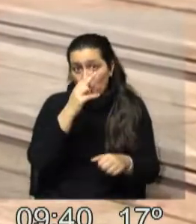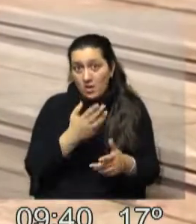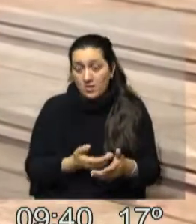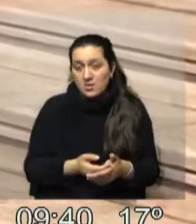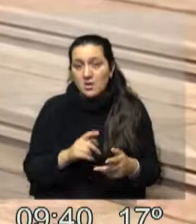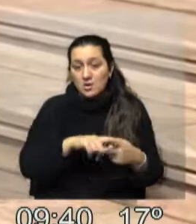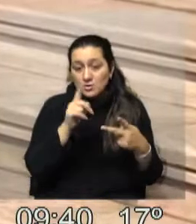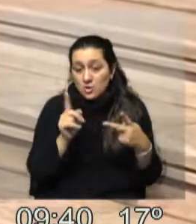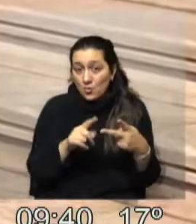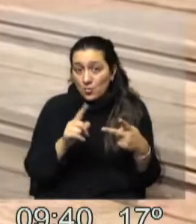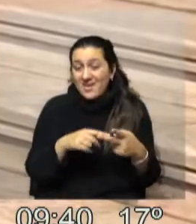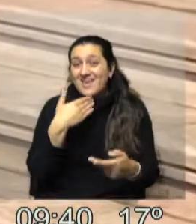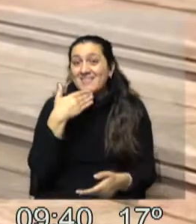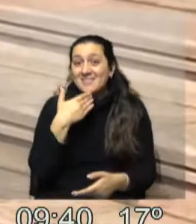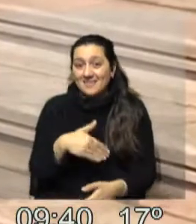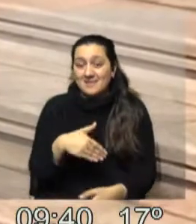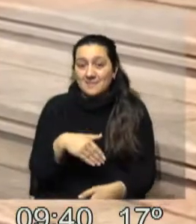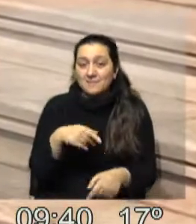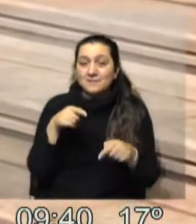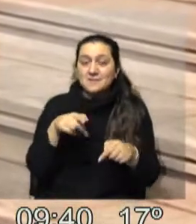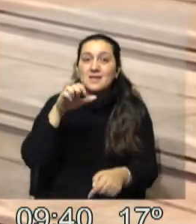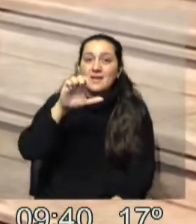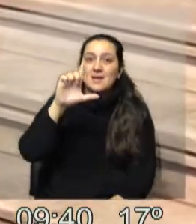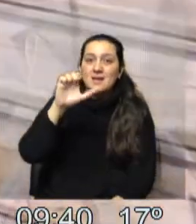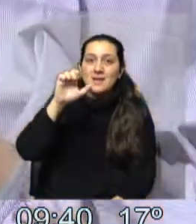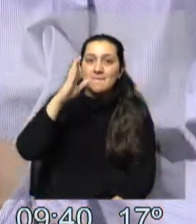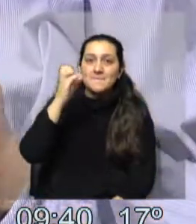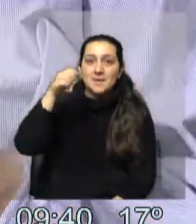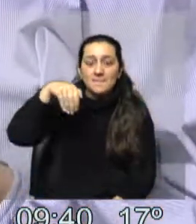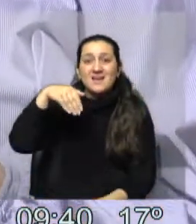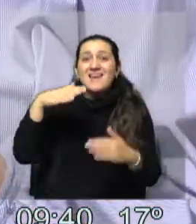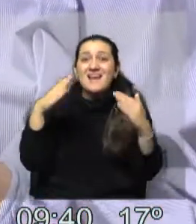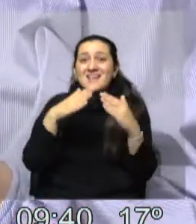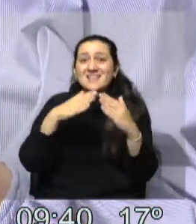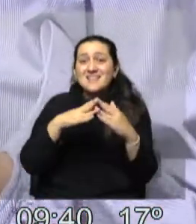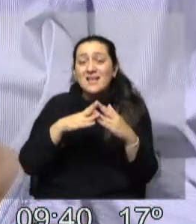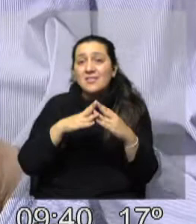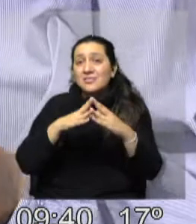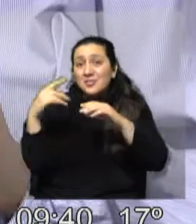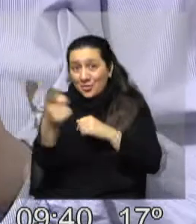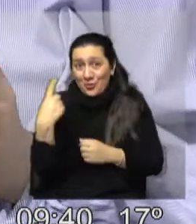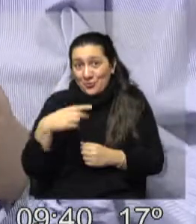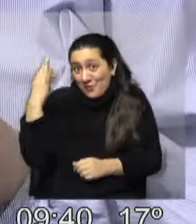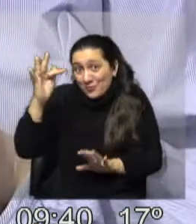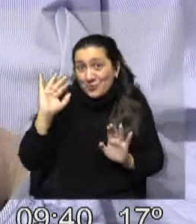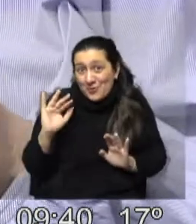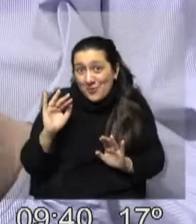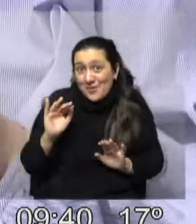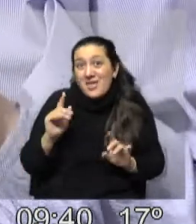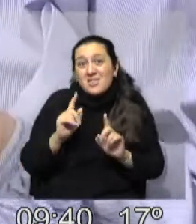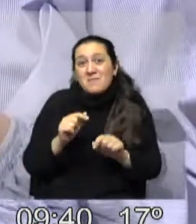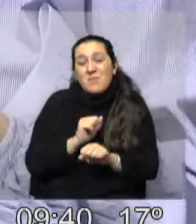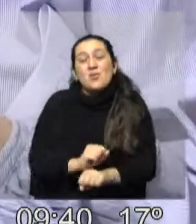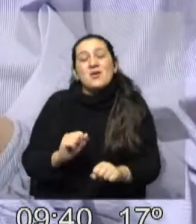punto importante es entender que ese LPM, ese establecimiento, va a ser la casa de todos probablemente en un futuro, que tenemos que poder vivir